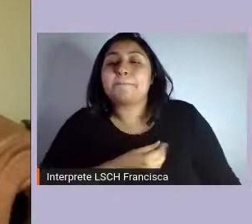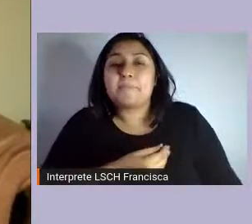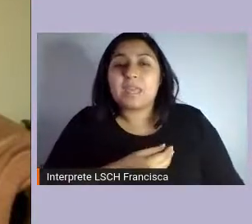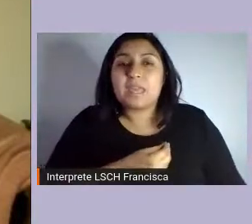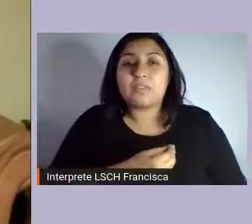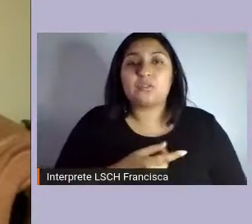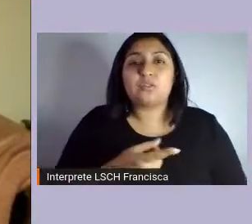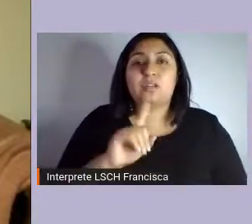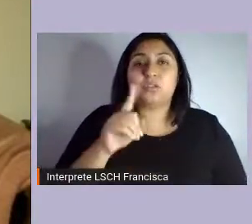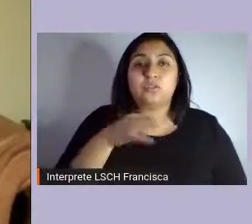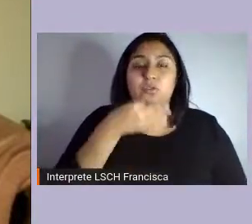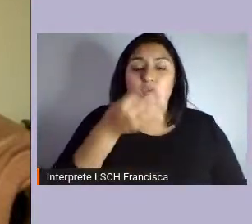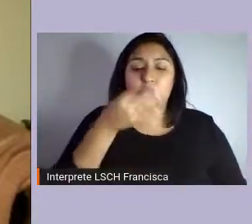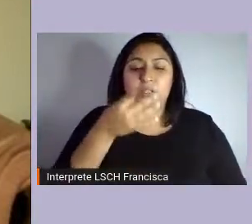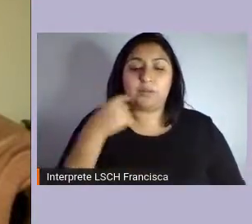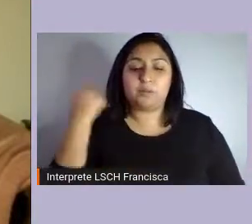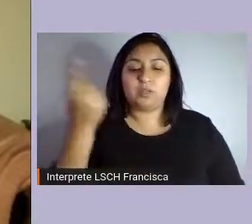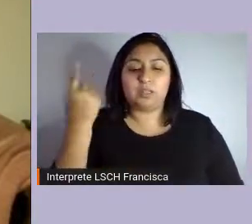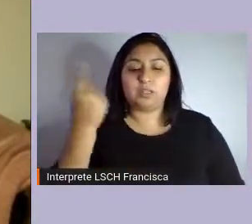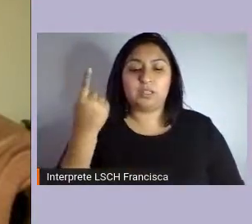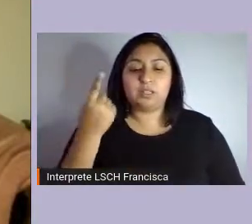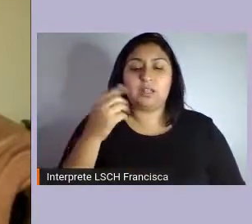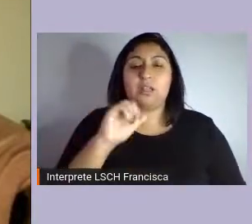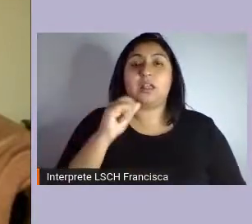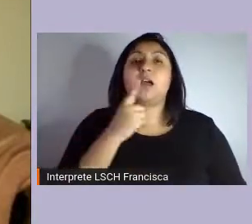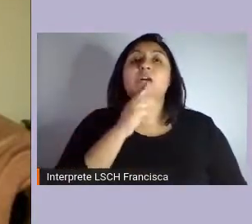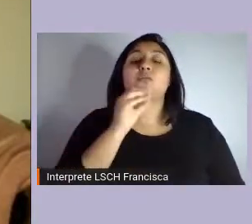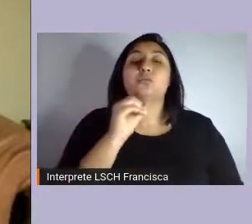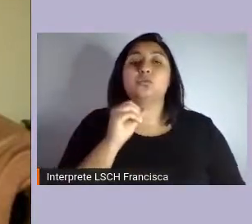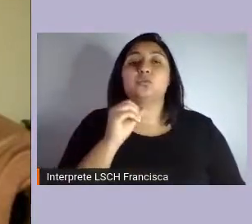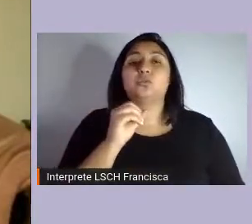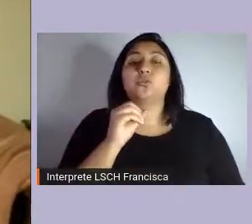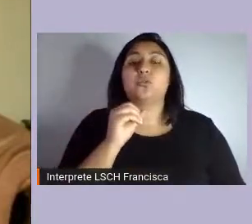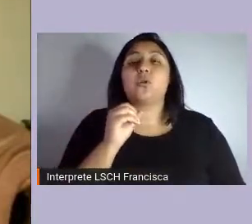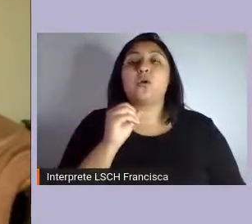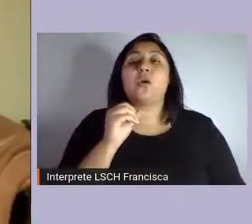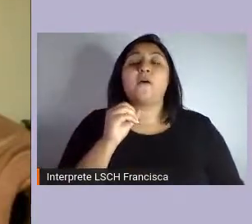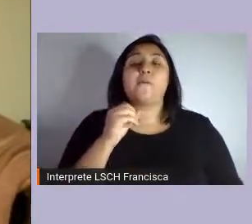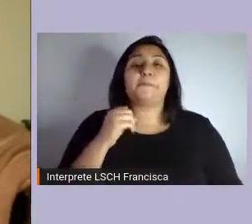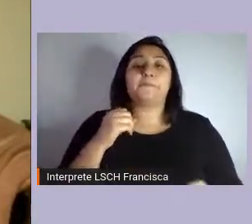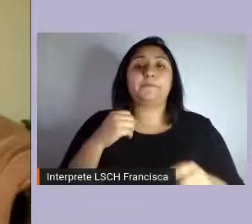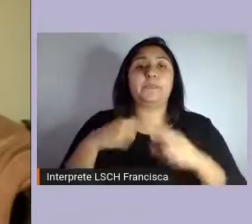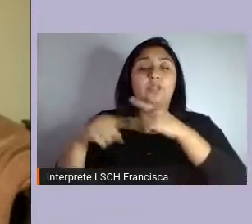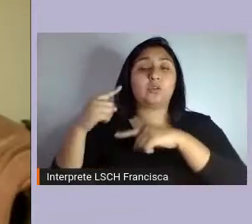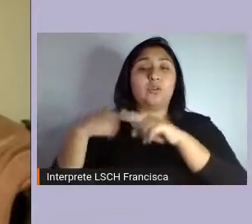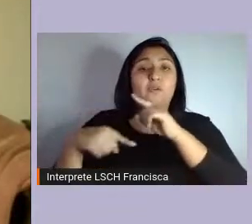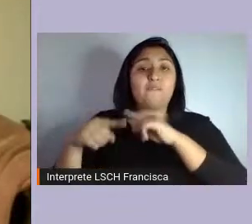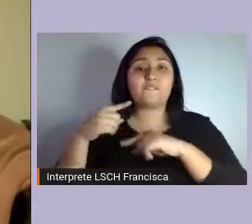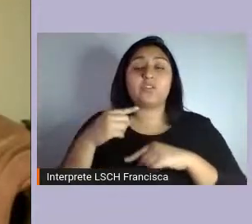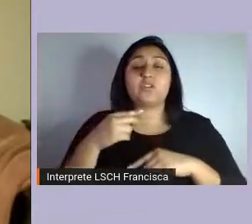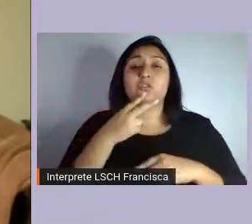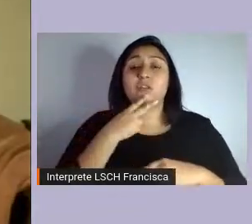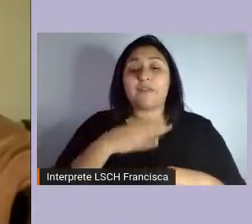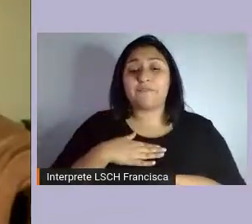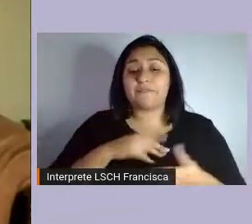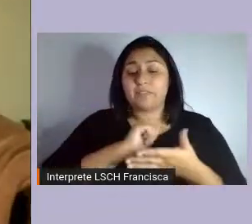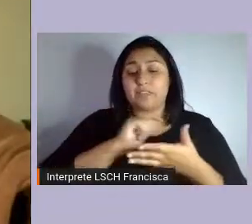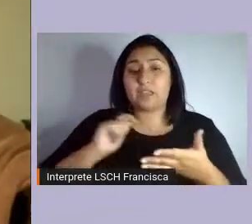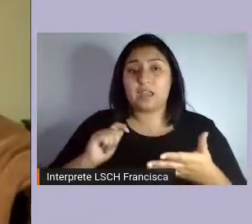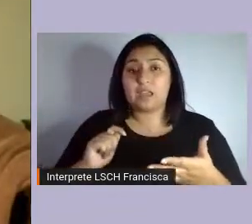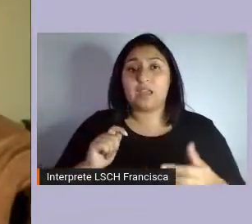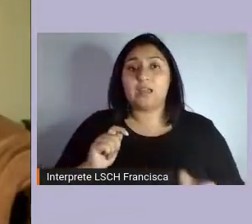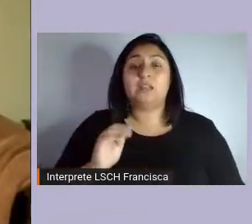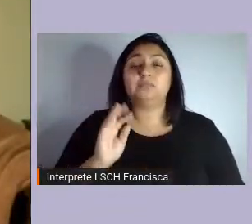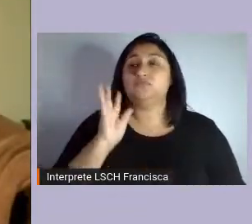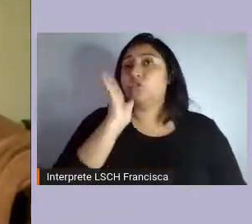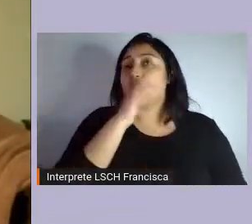contamos en general con autobiografías de mujeres. Gabriela Mistral, con todo lo grande que es, no tiene, ella no hizo una autobiografía. Escribió un relato